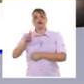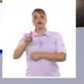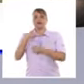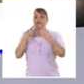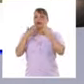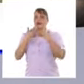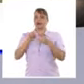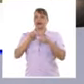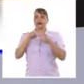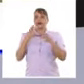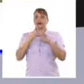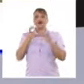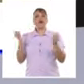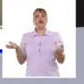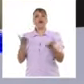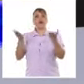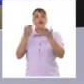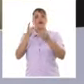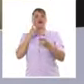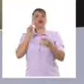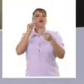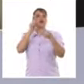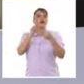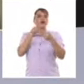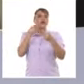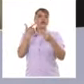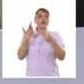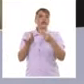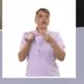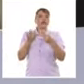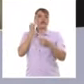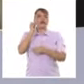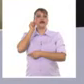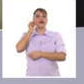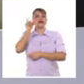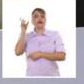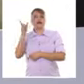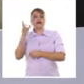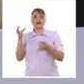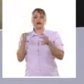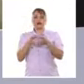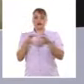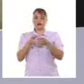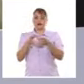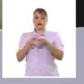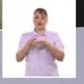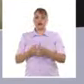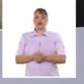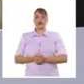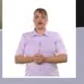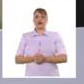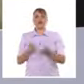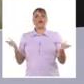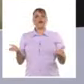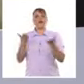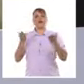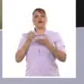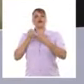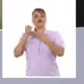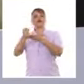para promover los principios e ideales del movimiento, para promover la